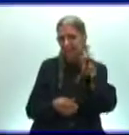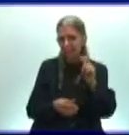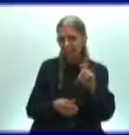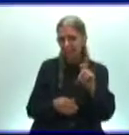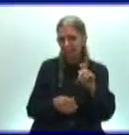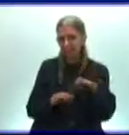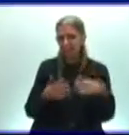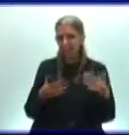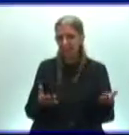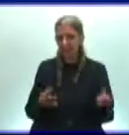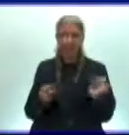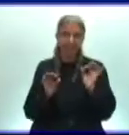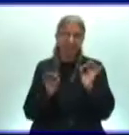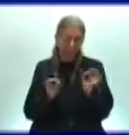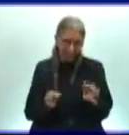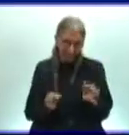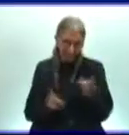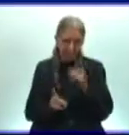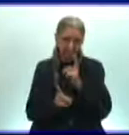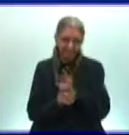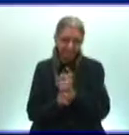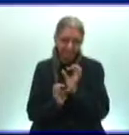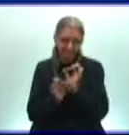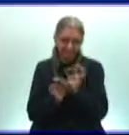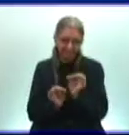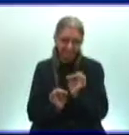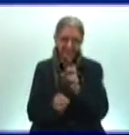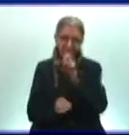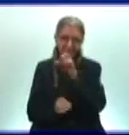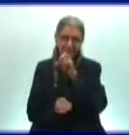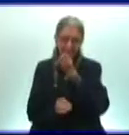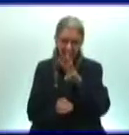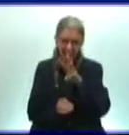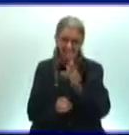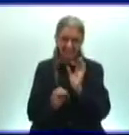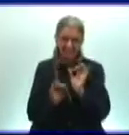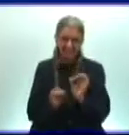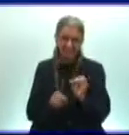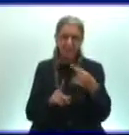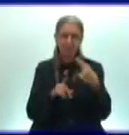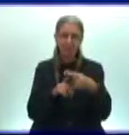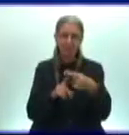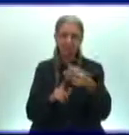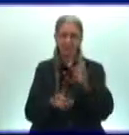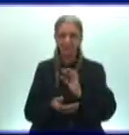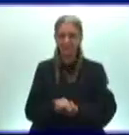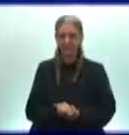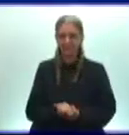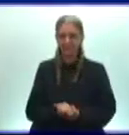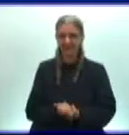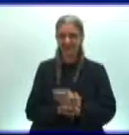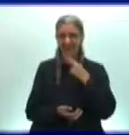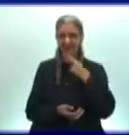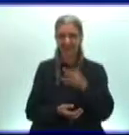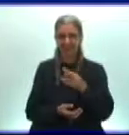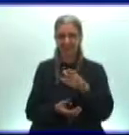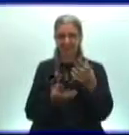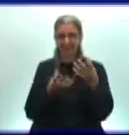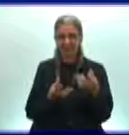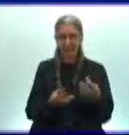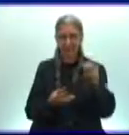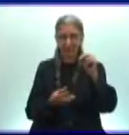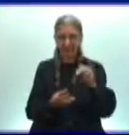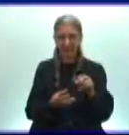ustedes conocen también que coincide con la cantidad de protones y que siempre es positivo. Por tanto, la respuesta es carga